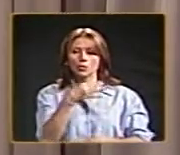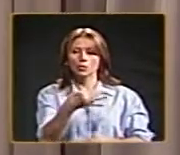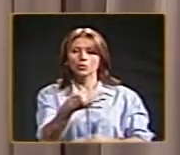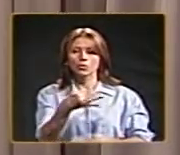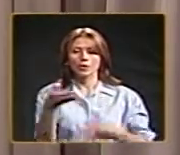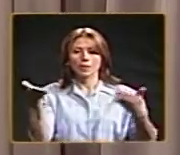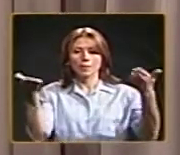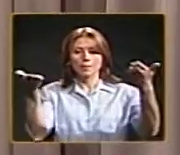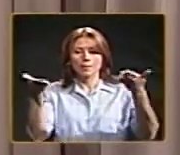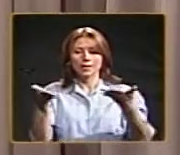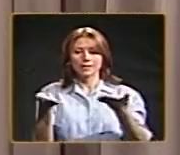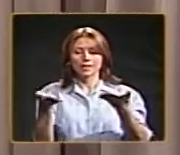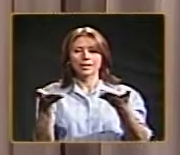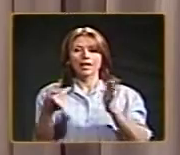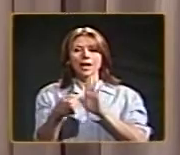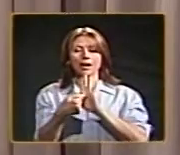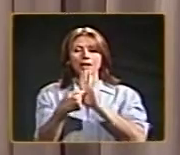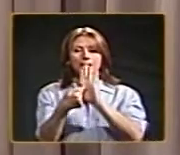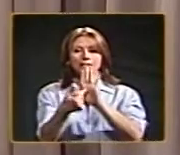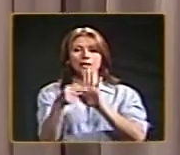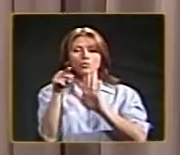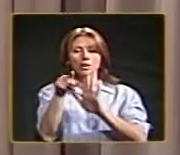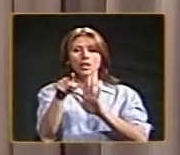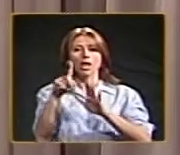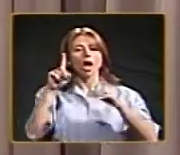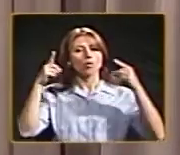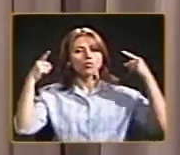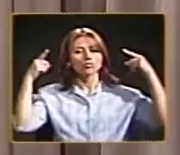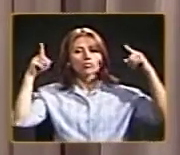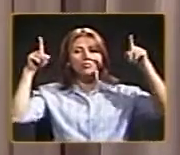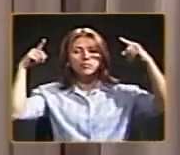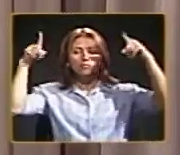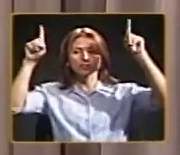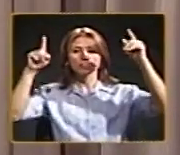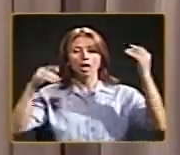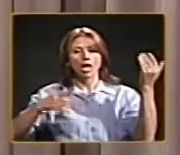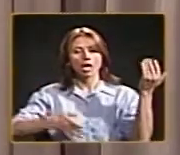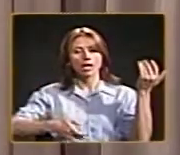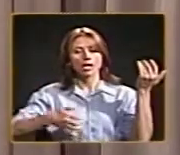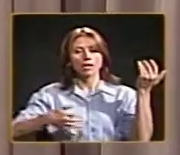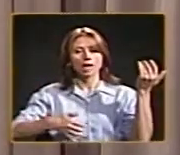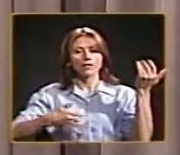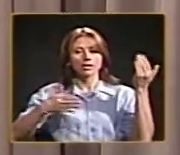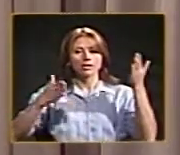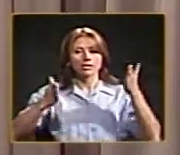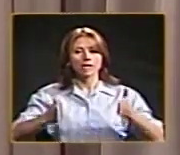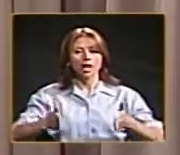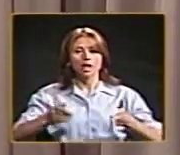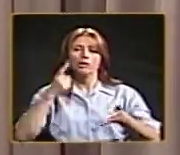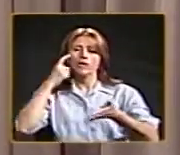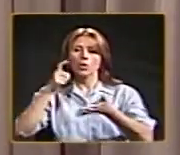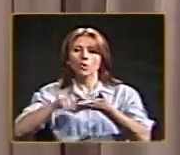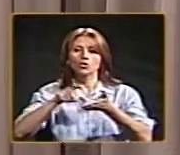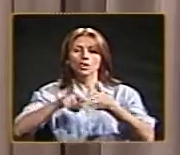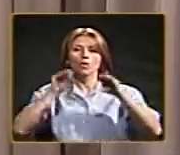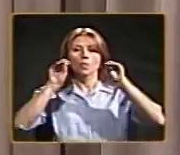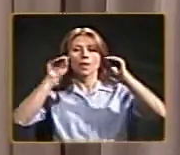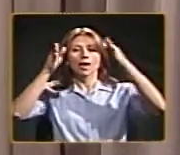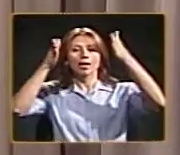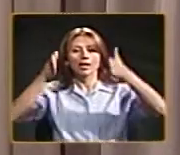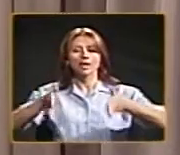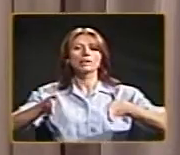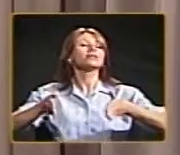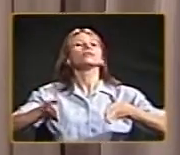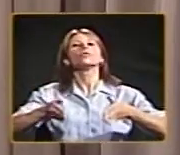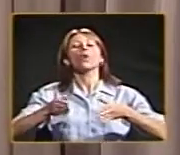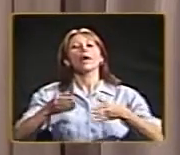de presentarles a un afamado guitarrista, un reconocido maestro en la interpretación de la guitarra